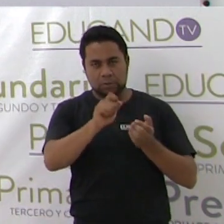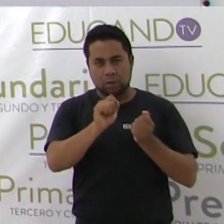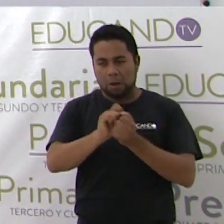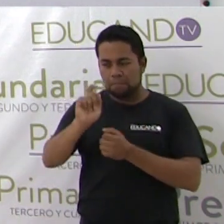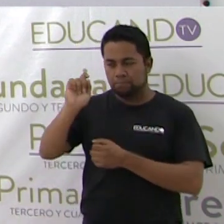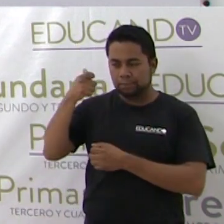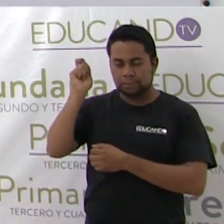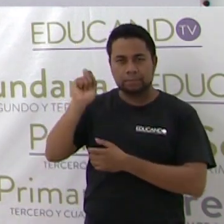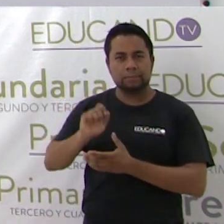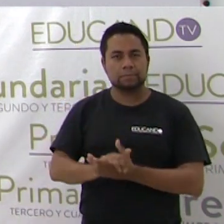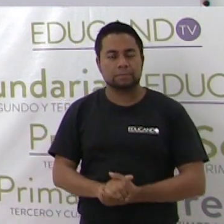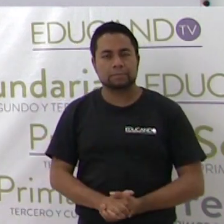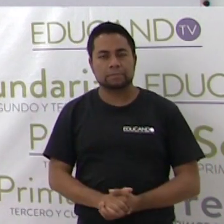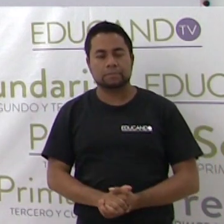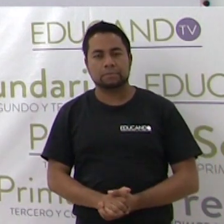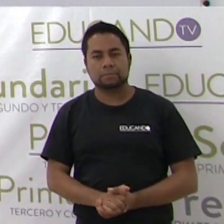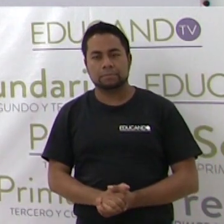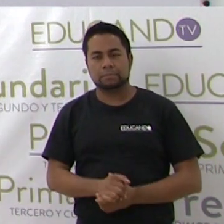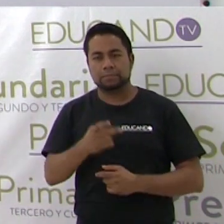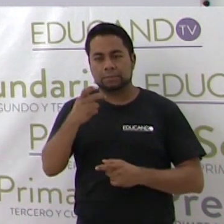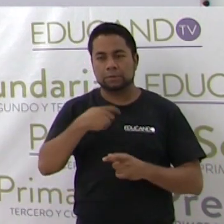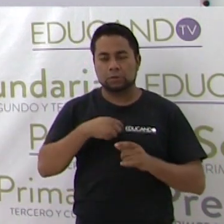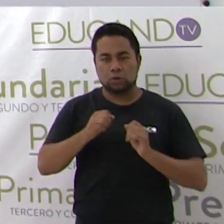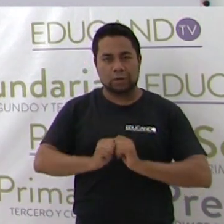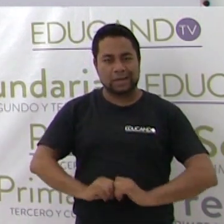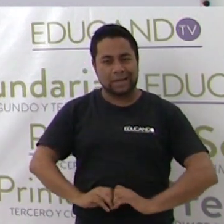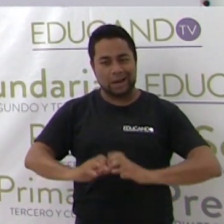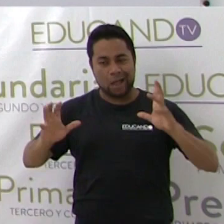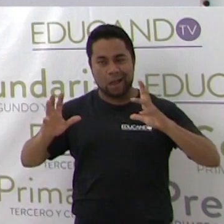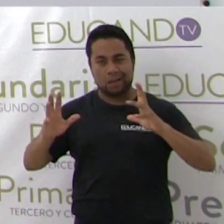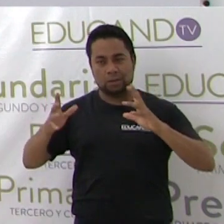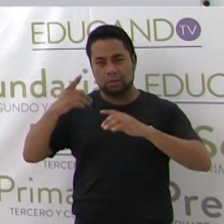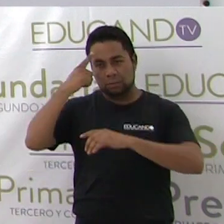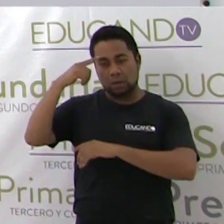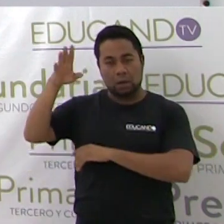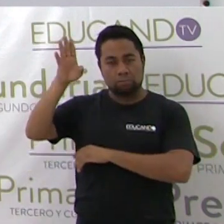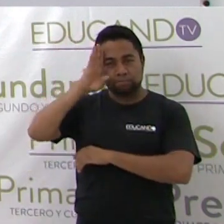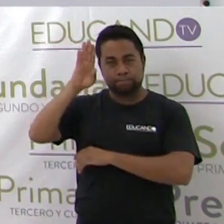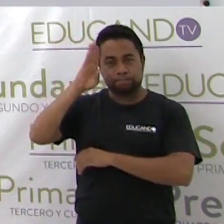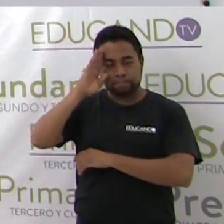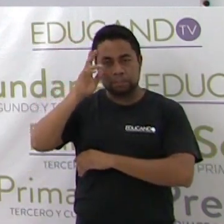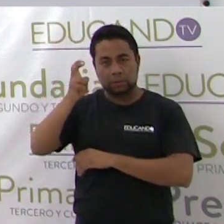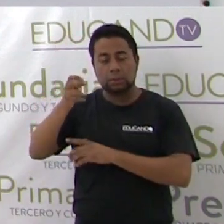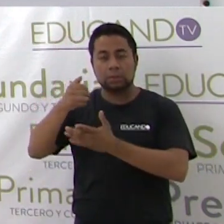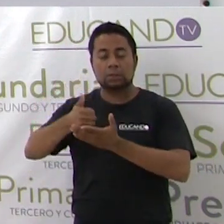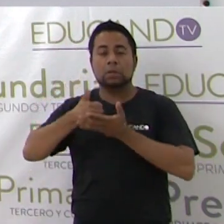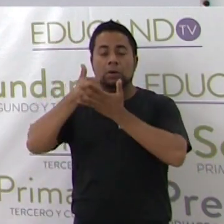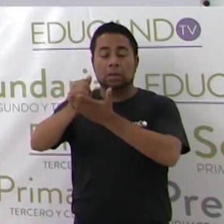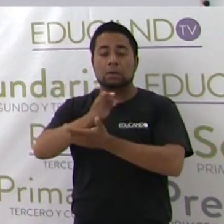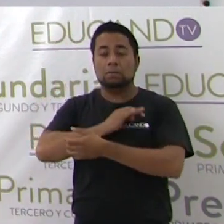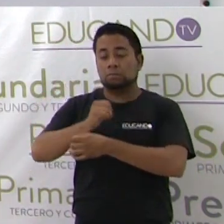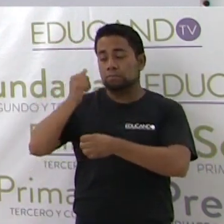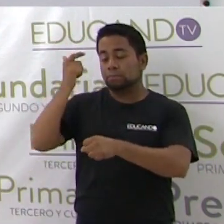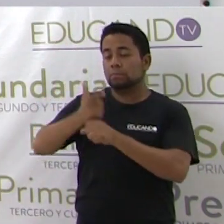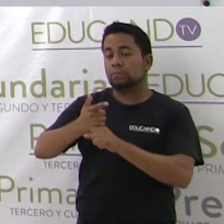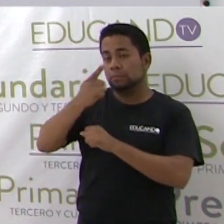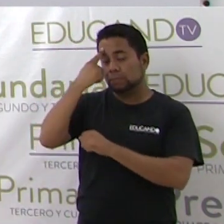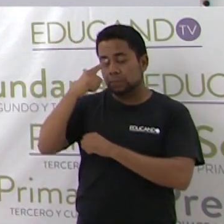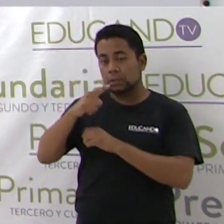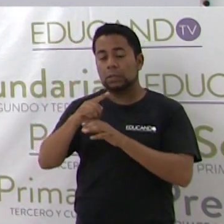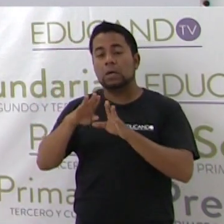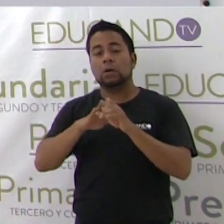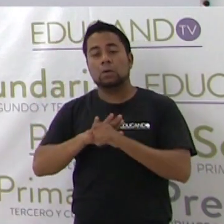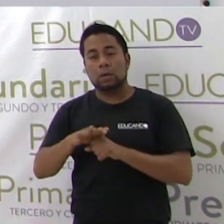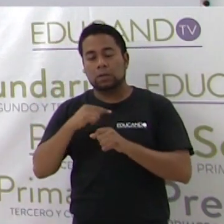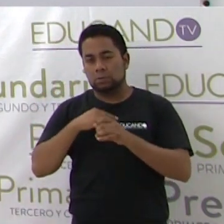tilde. Esto lo voy a poner en grande porque nos permite identificar lo que te